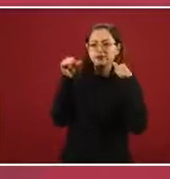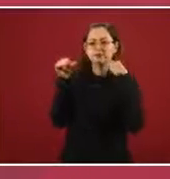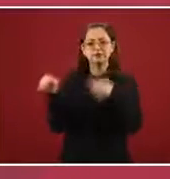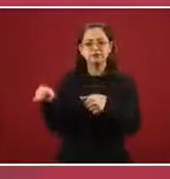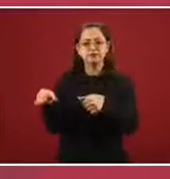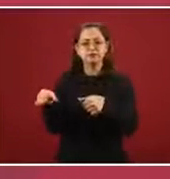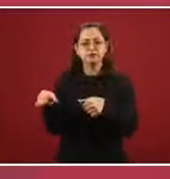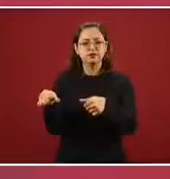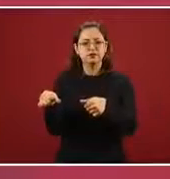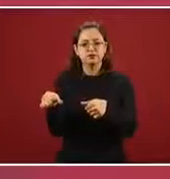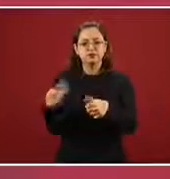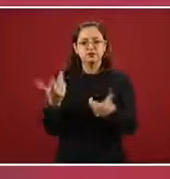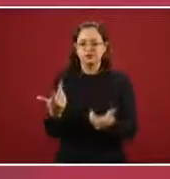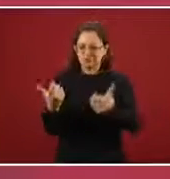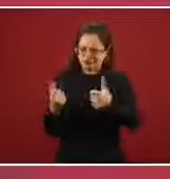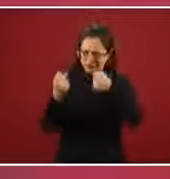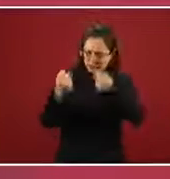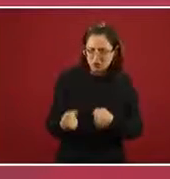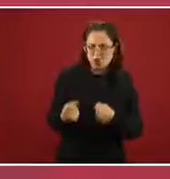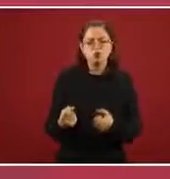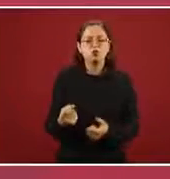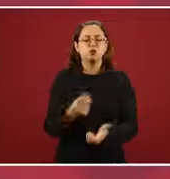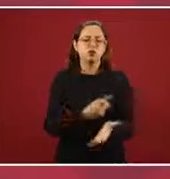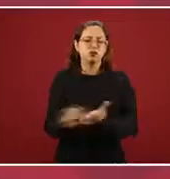se le garantice el derecho a la salud.